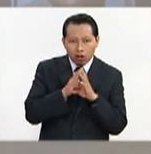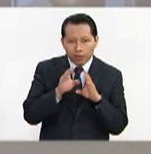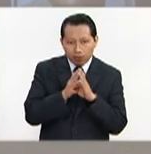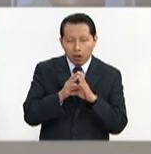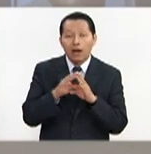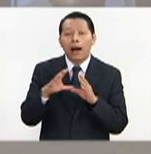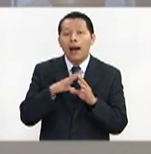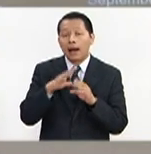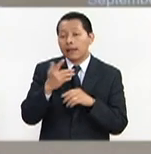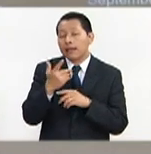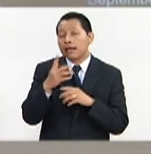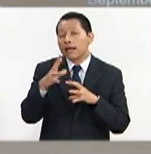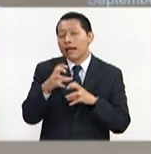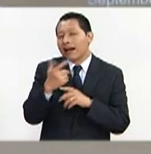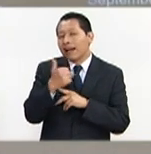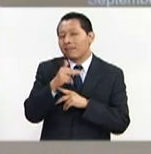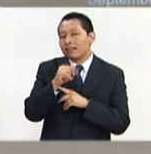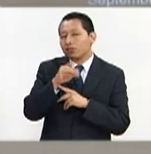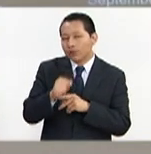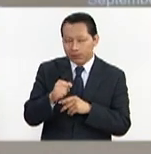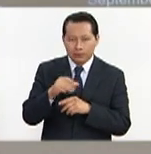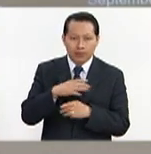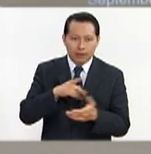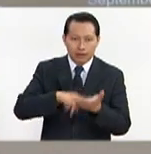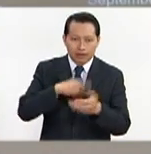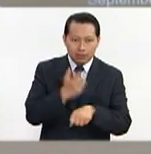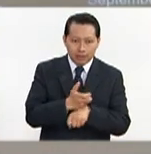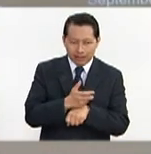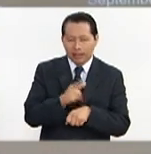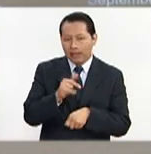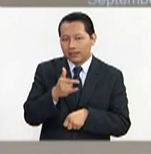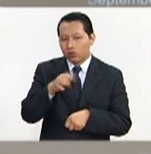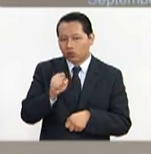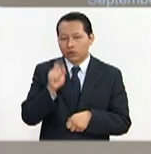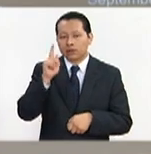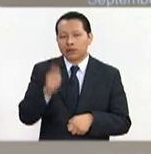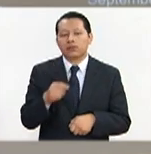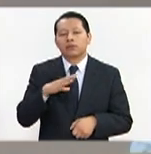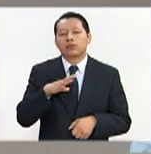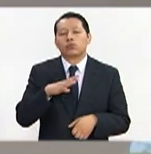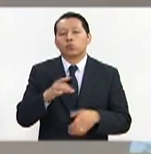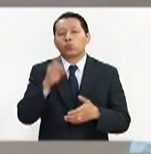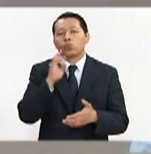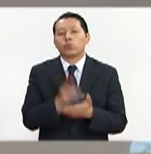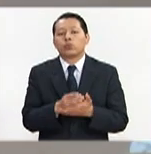ondas gravitacionales en el laboratorio estadounidense de LIGO.